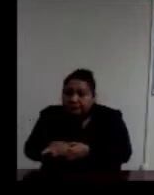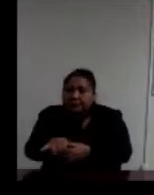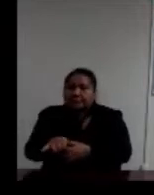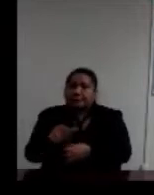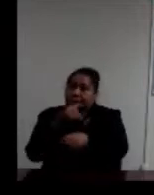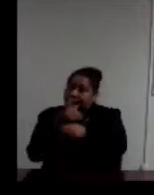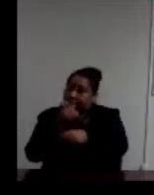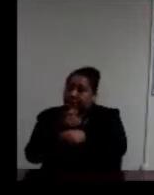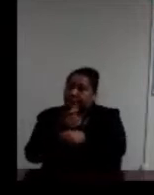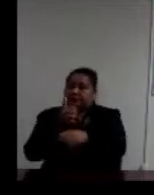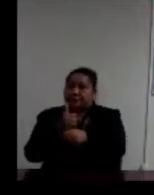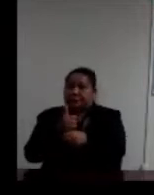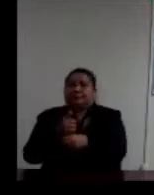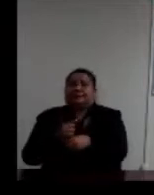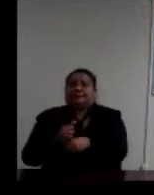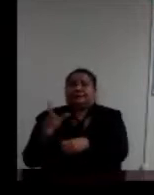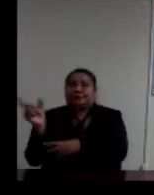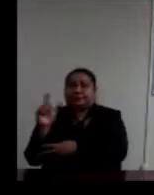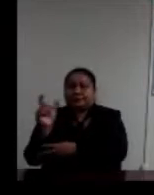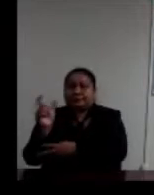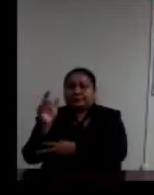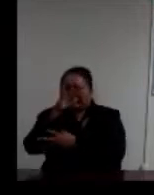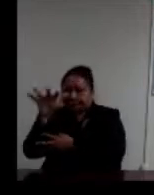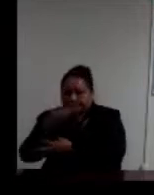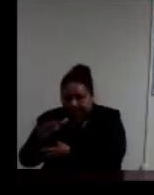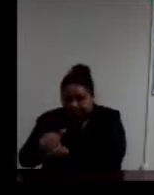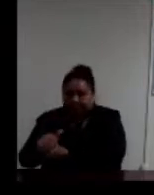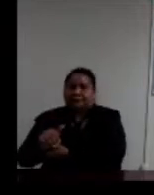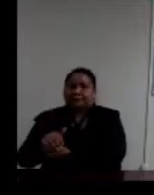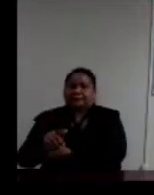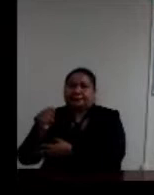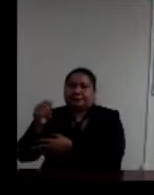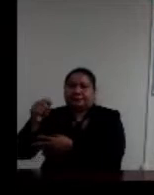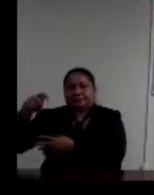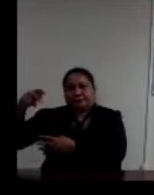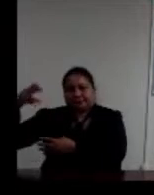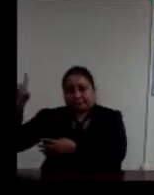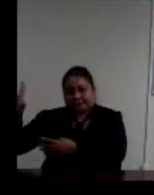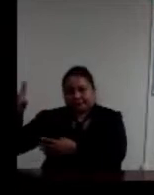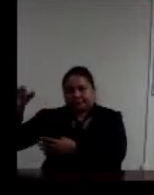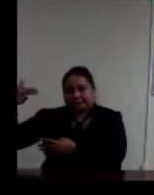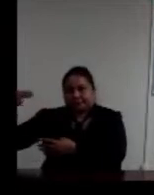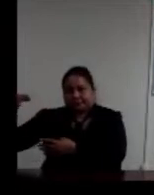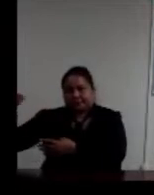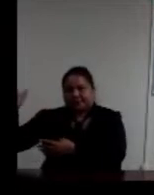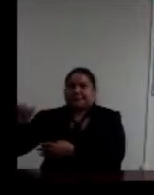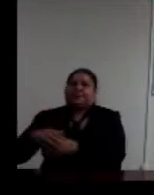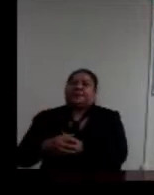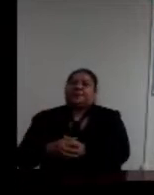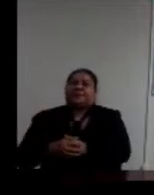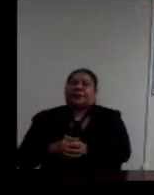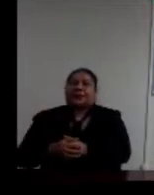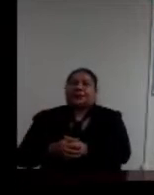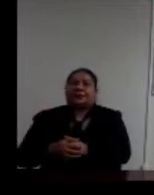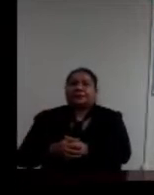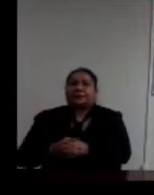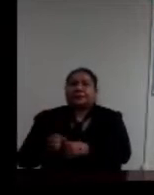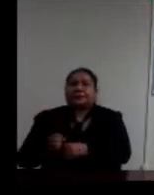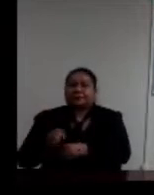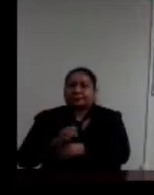cuando la estructura propia del TDA es cuando aparecen los síntomas, porque